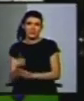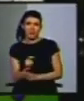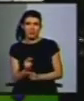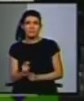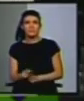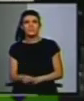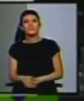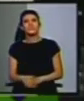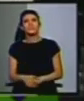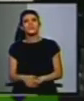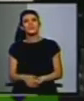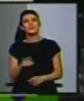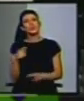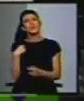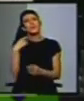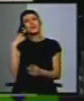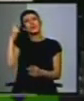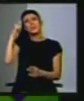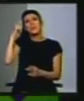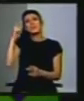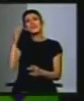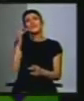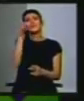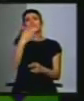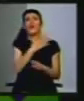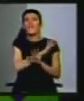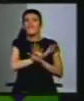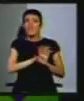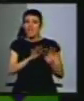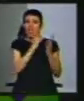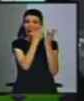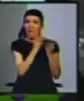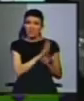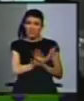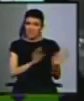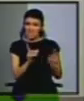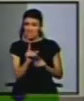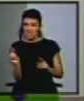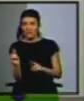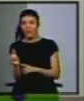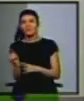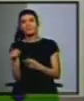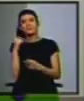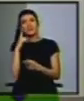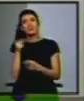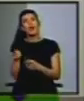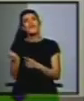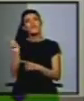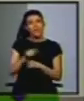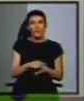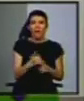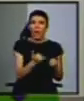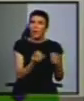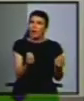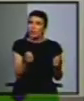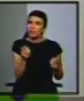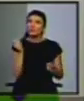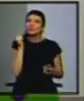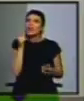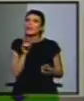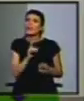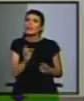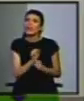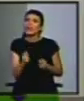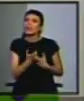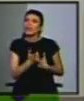¿Qué le hace pensar que cuando salga de aquí no va a volver a jugar? Sé que necesito un tratamiento. Cuando yo llevaba 2 meses le dije que mis hijos habían dicho, papá, lo